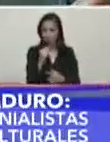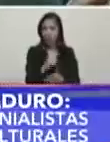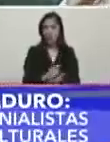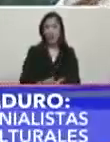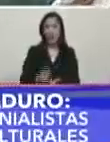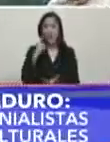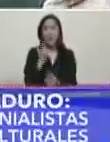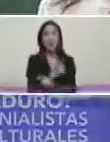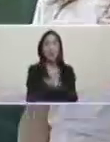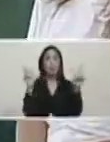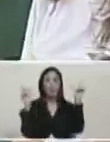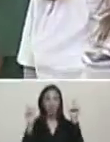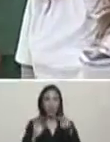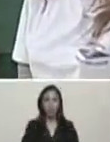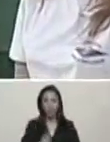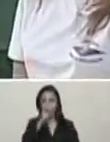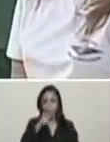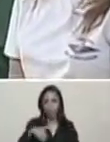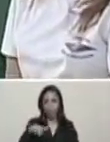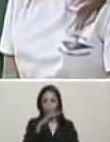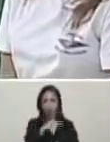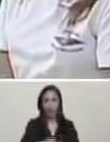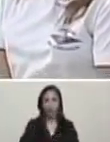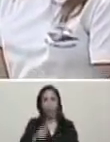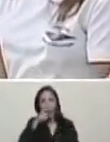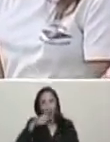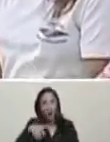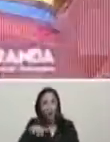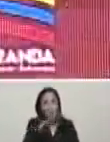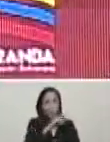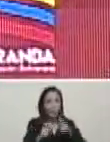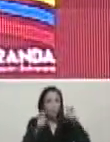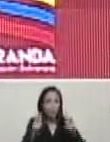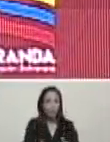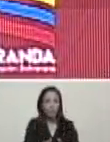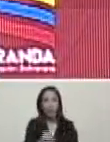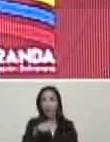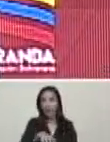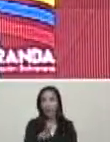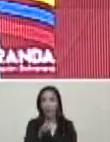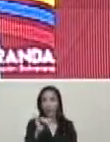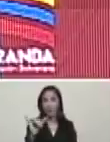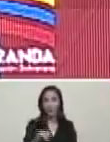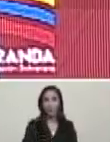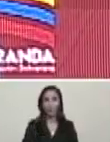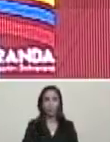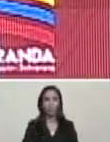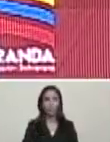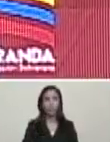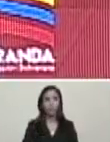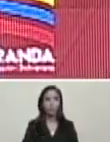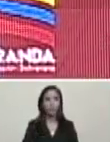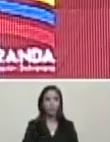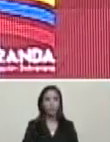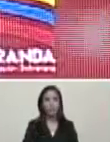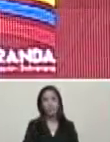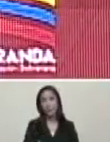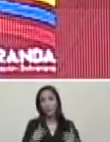Tuyero, Zamora, de aquí de los valles del Tuy, de Cuba. Un día como hoy, en el